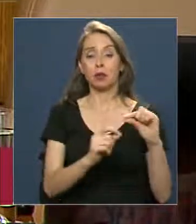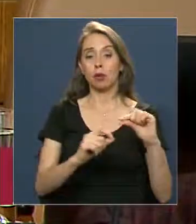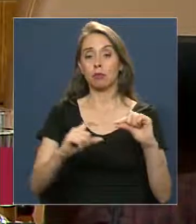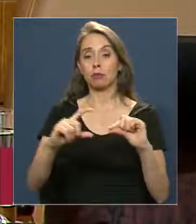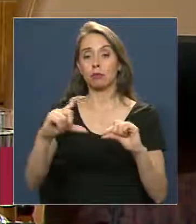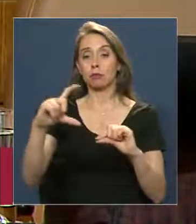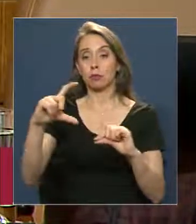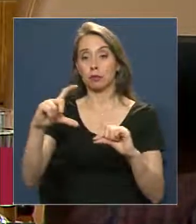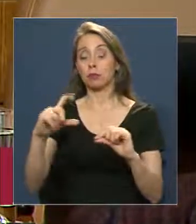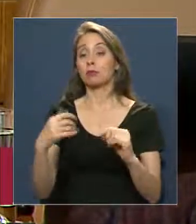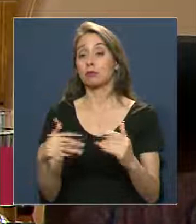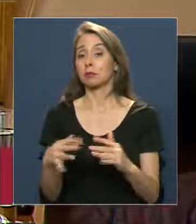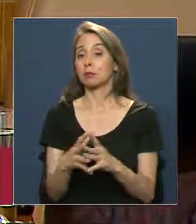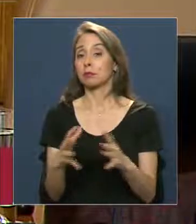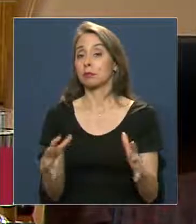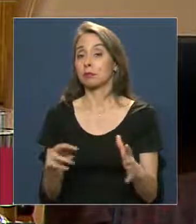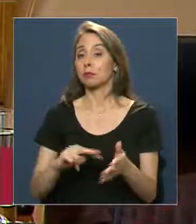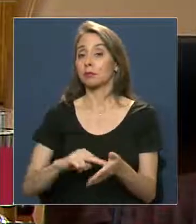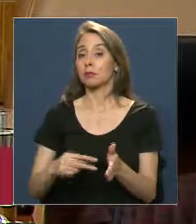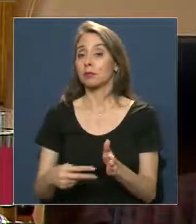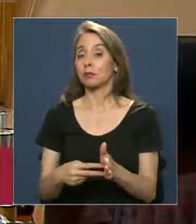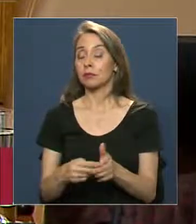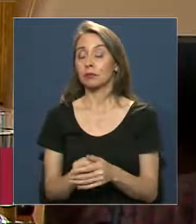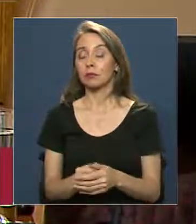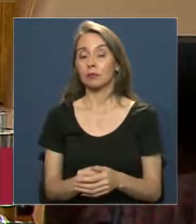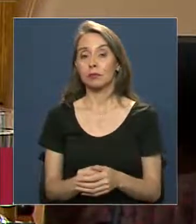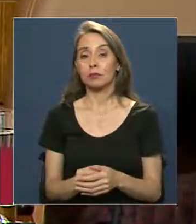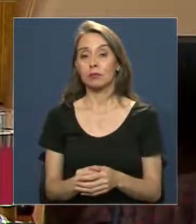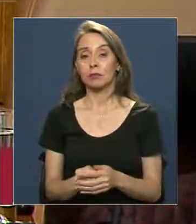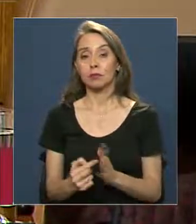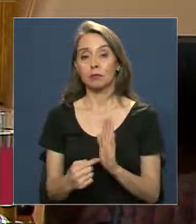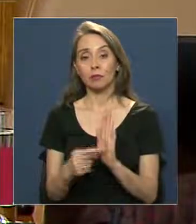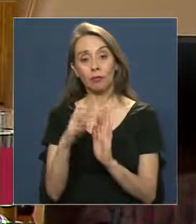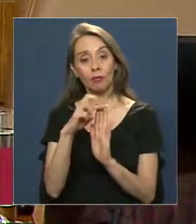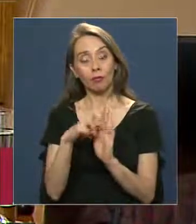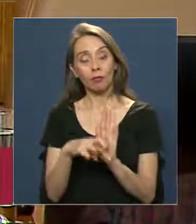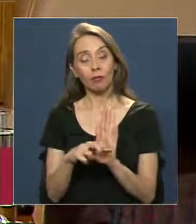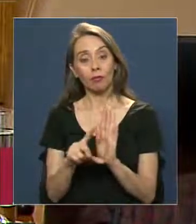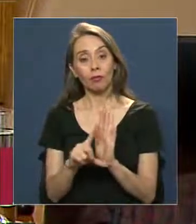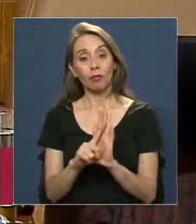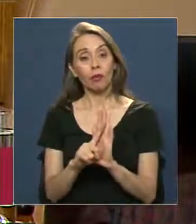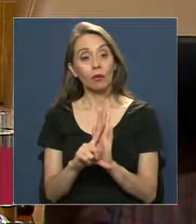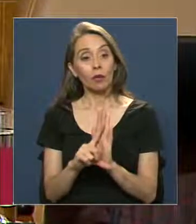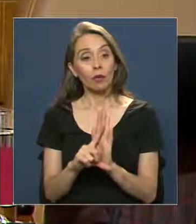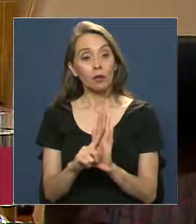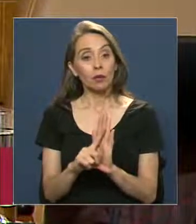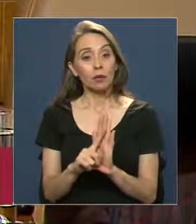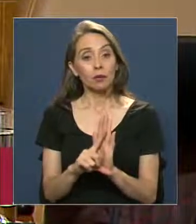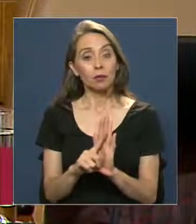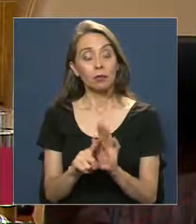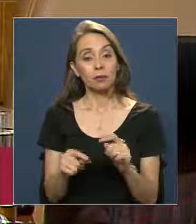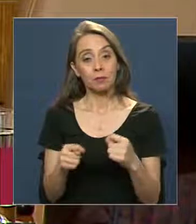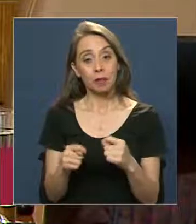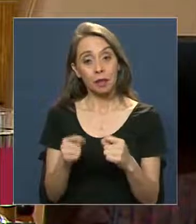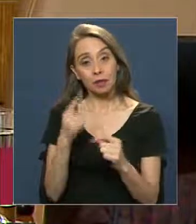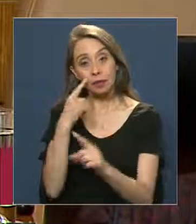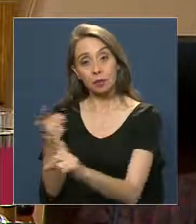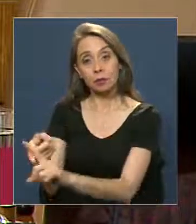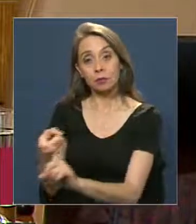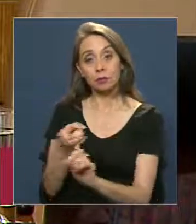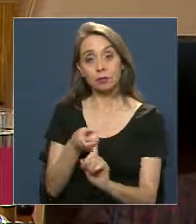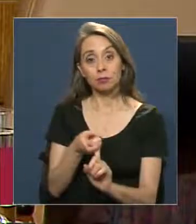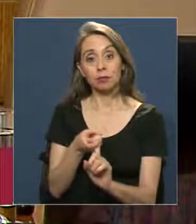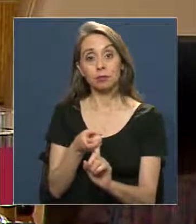un tremendo problema, un problema que justamente este proyecto, de alguna manera, se trata de hacer cargo. Como